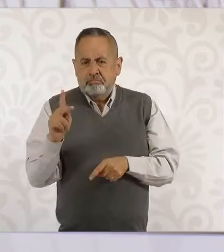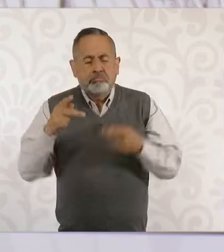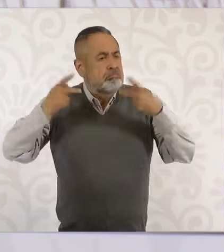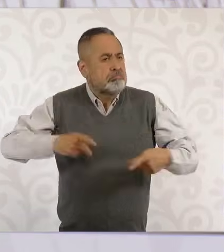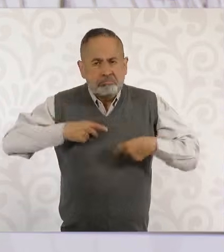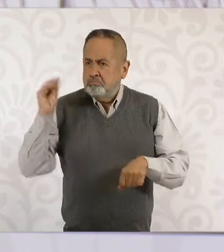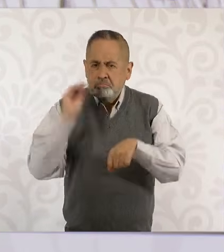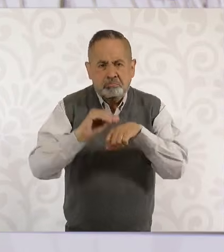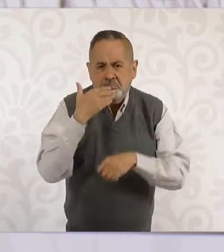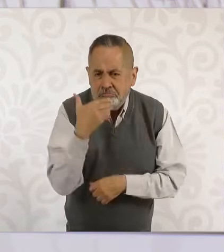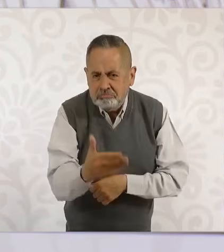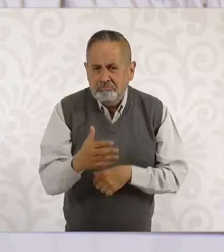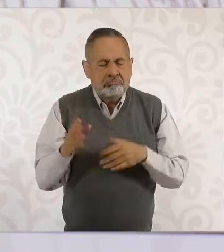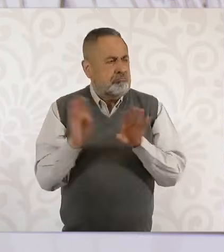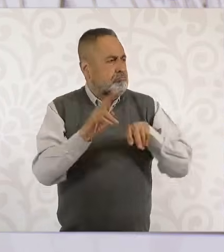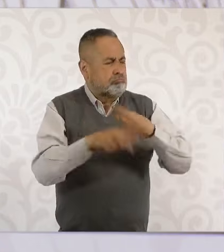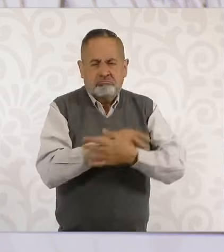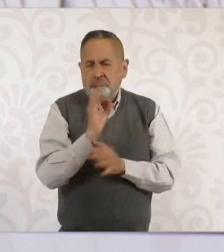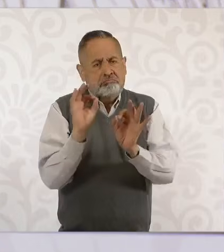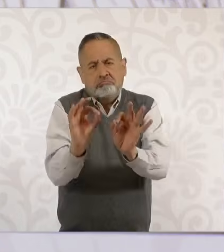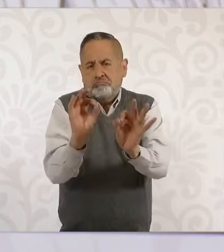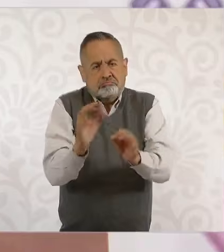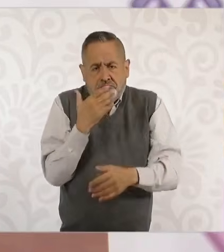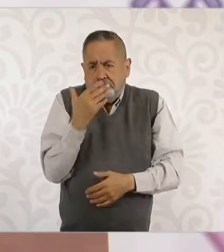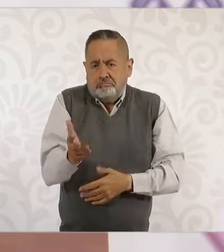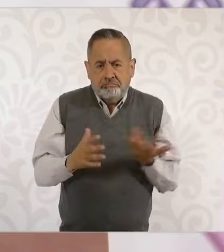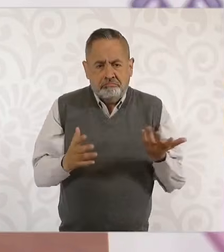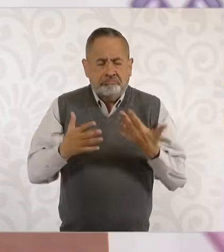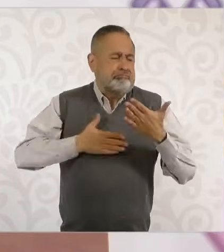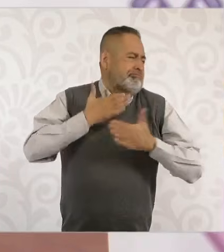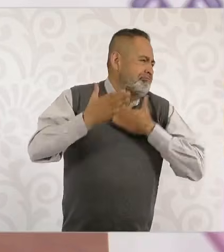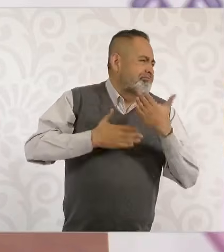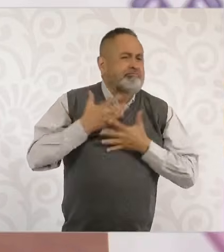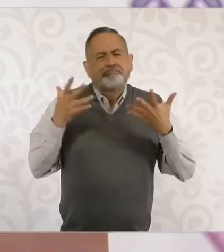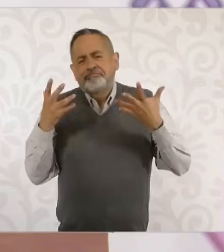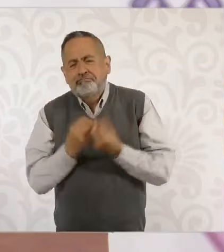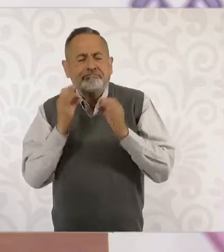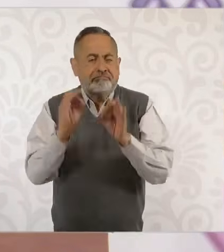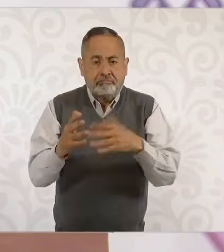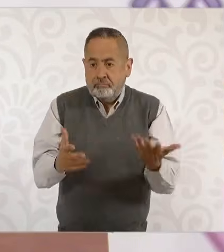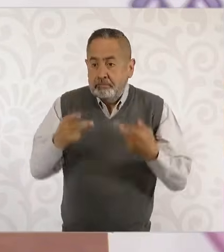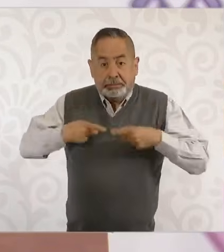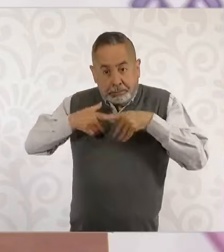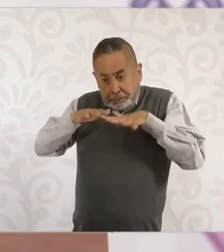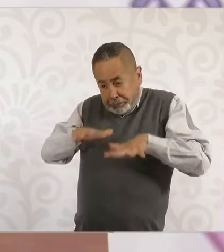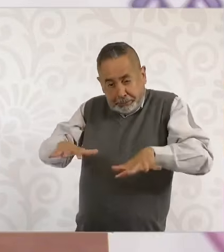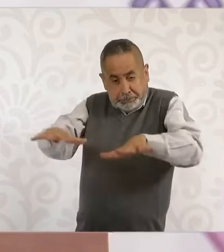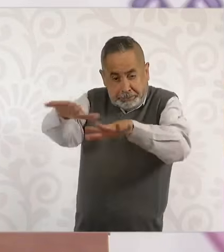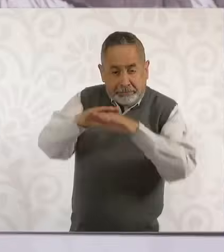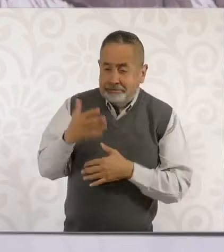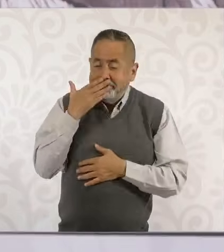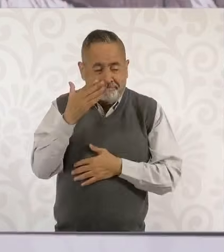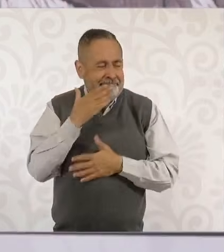gente, cómo se comporta, la alegría. Y aquí pues es el pueblo, es la